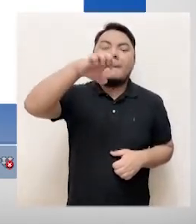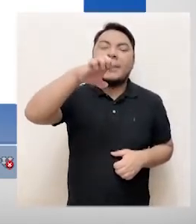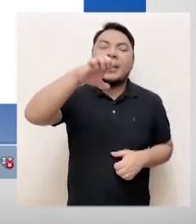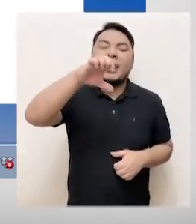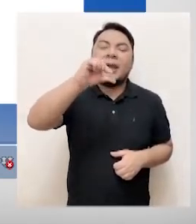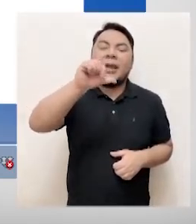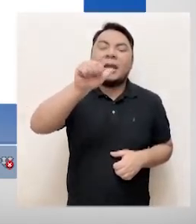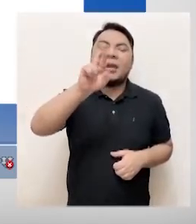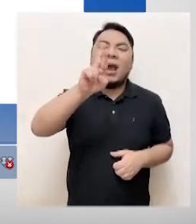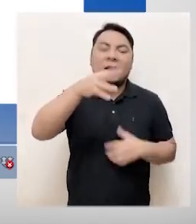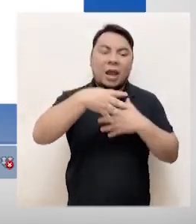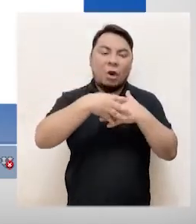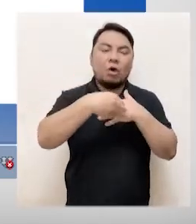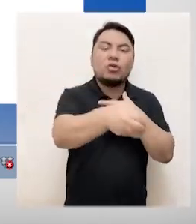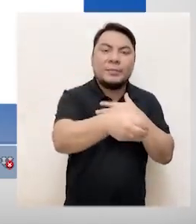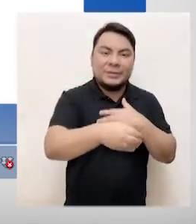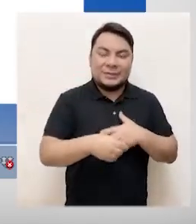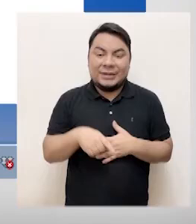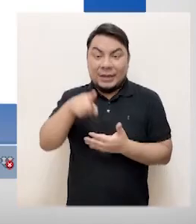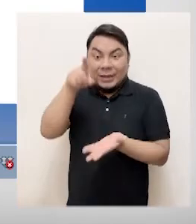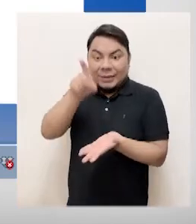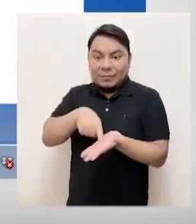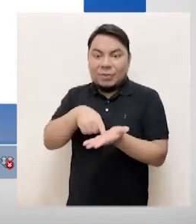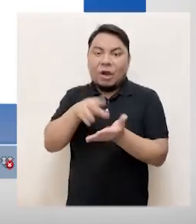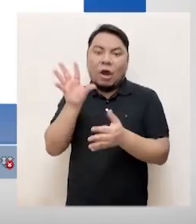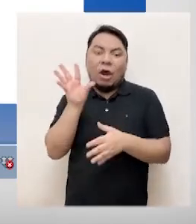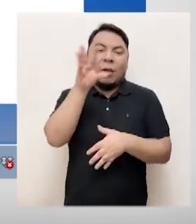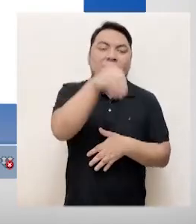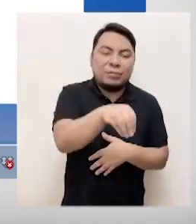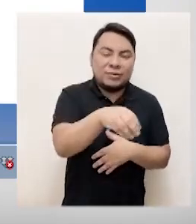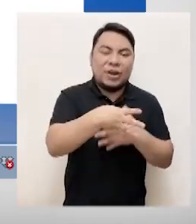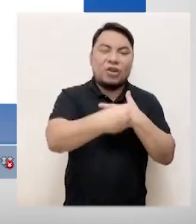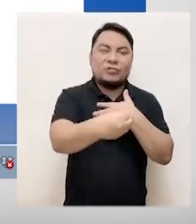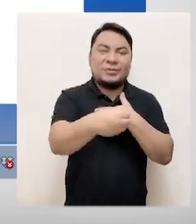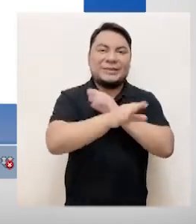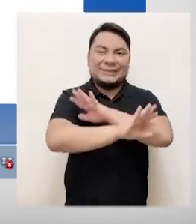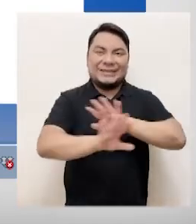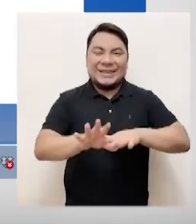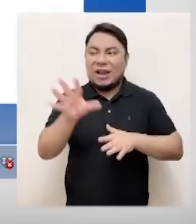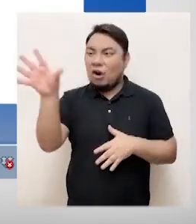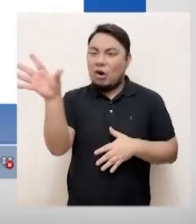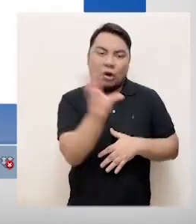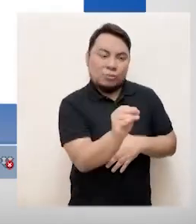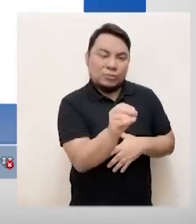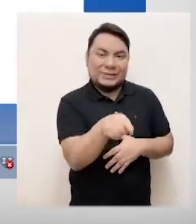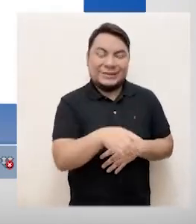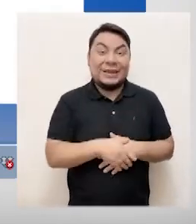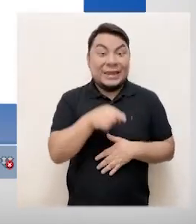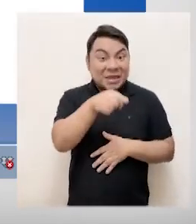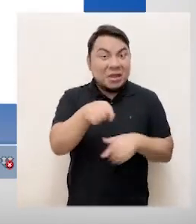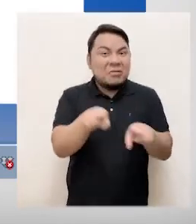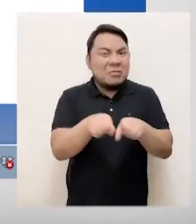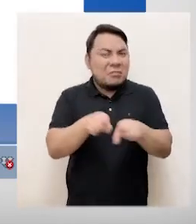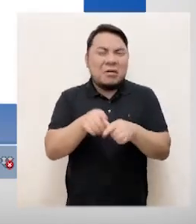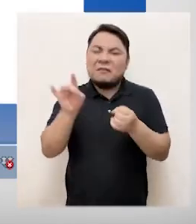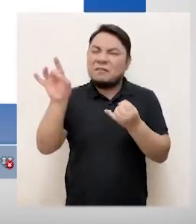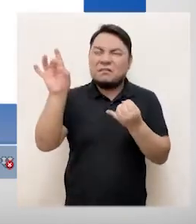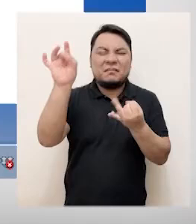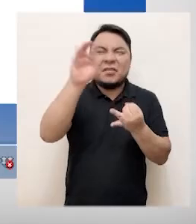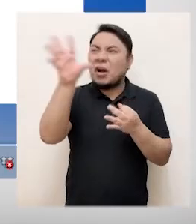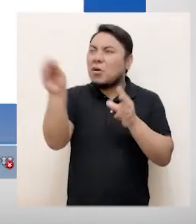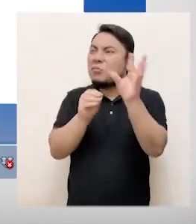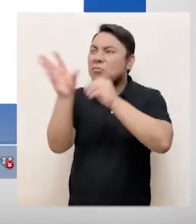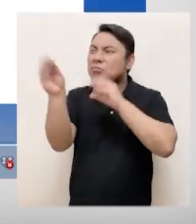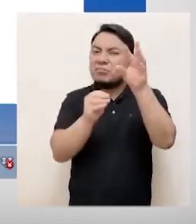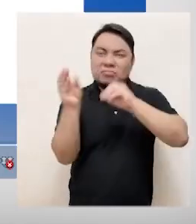botón Pegar y haga clic izquierdo. Como verá, ya logró pegar el archivo que quería. Repita esta acción